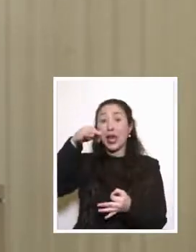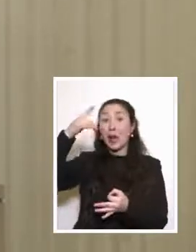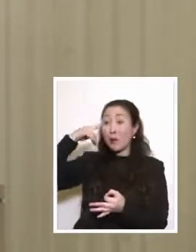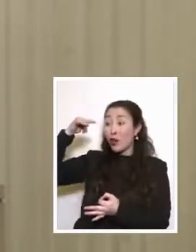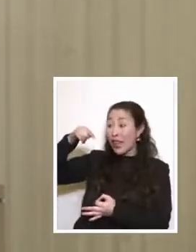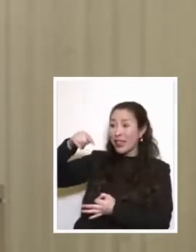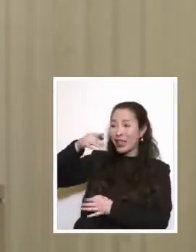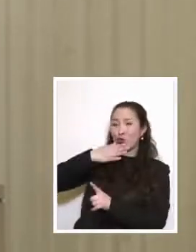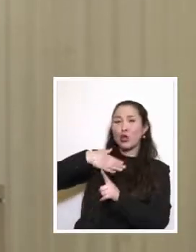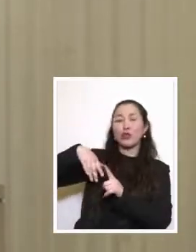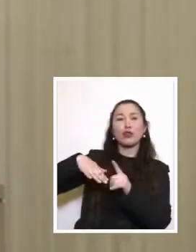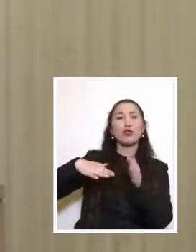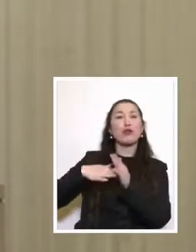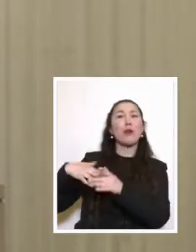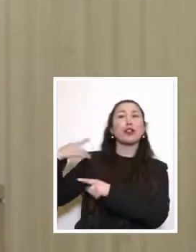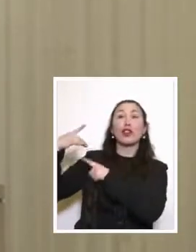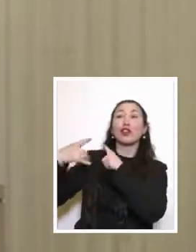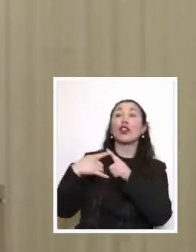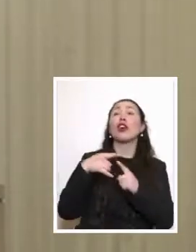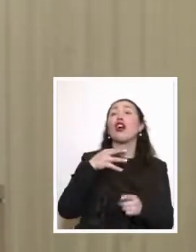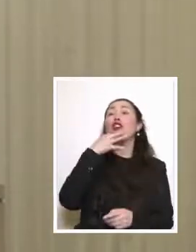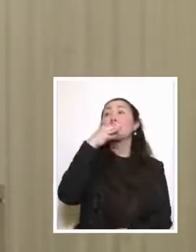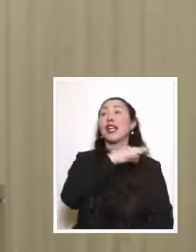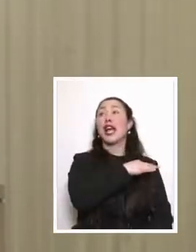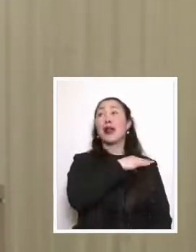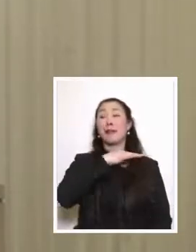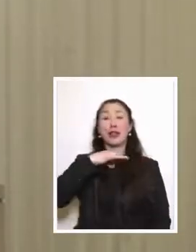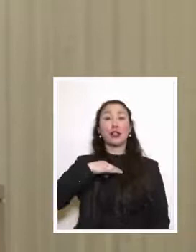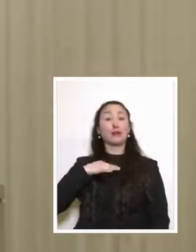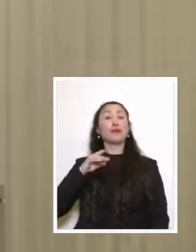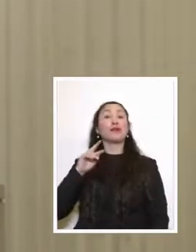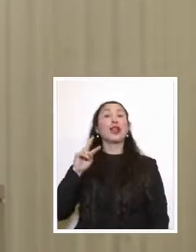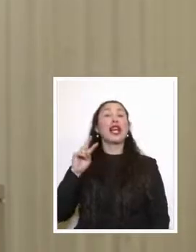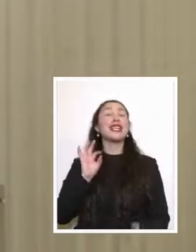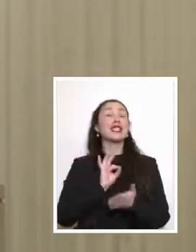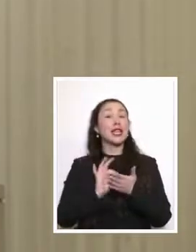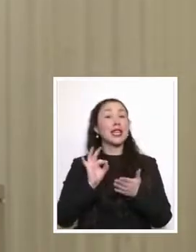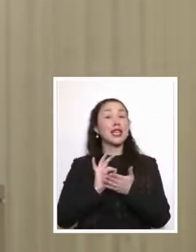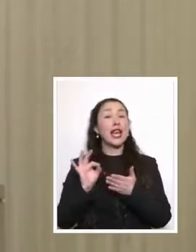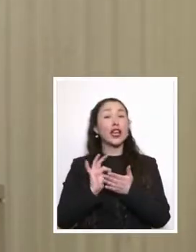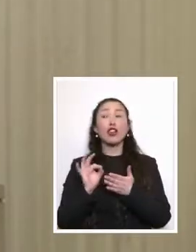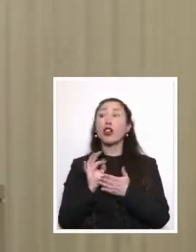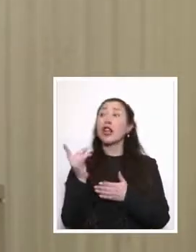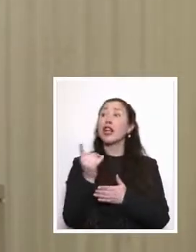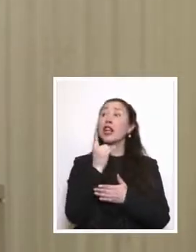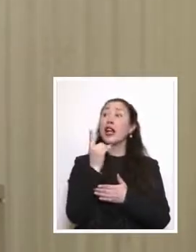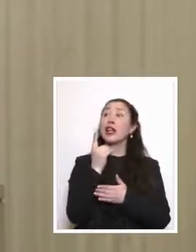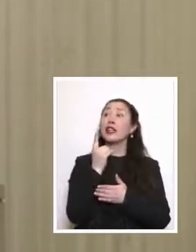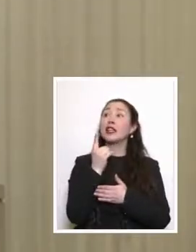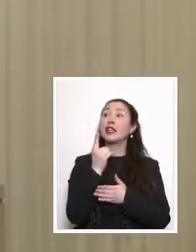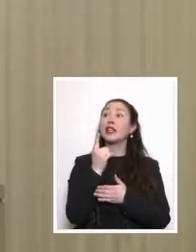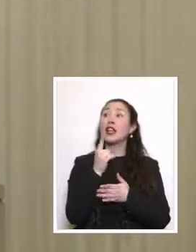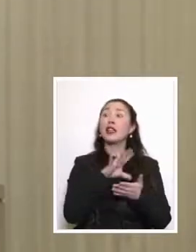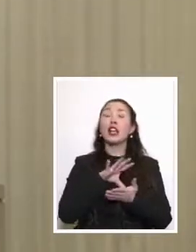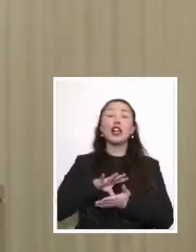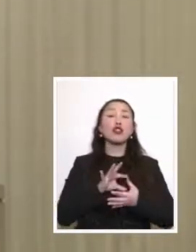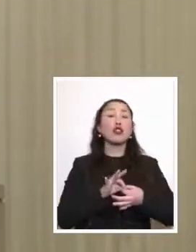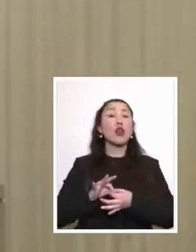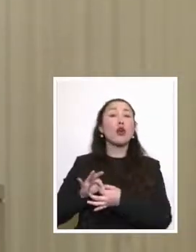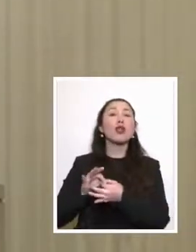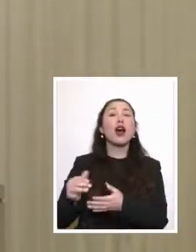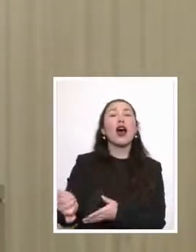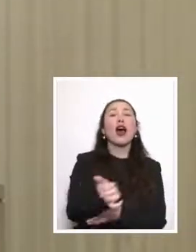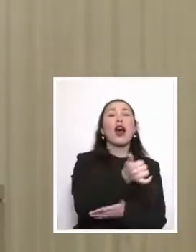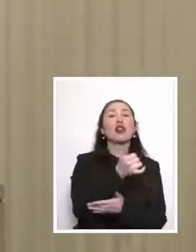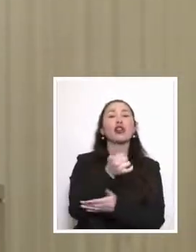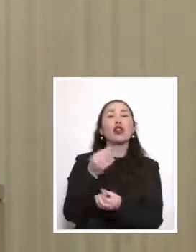y comentaba el señor ministro que justamente el secretario general de Naciones Unidas, el señor Antonio Guterres, nos convoca y convoca a todos